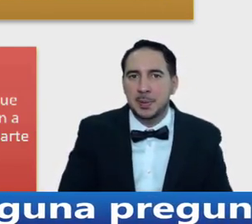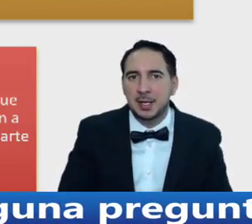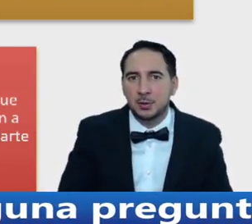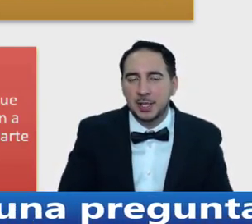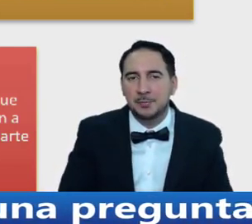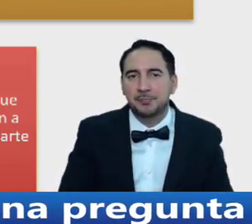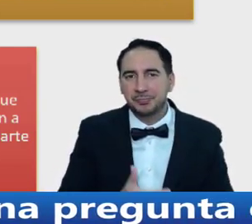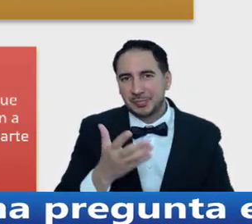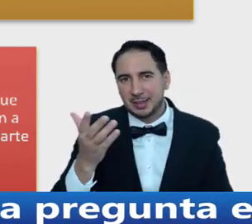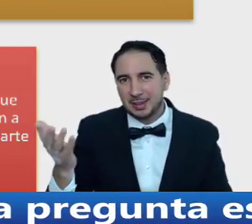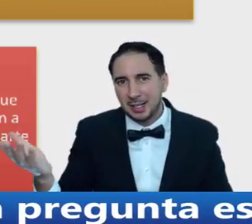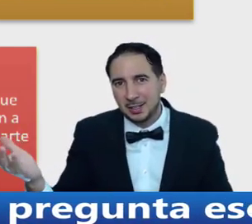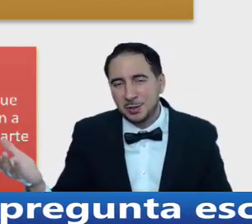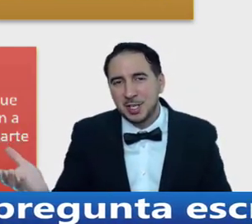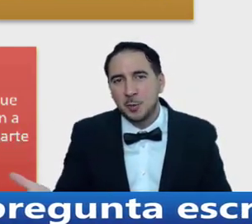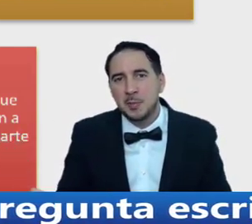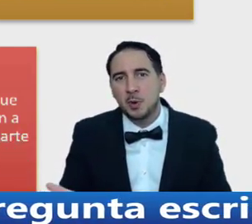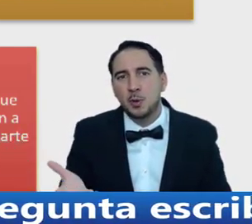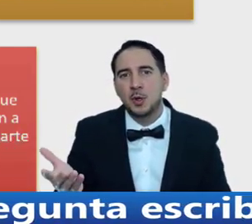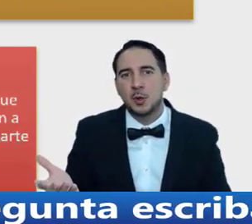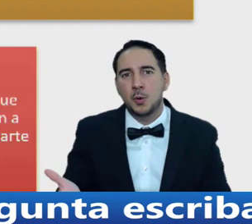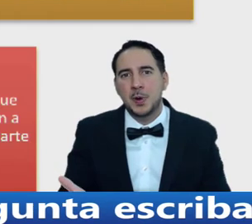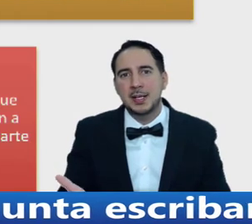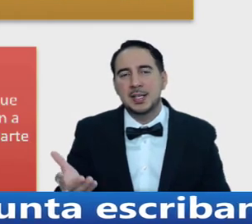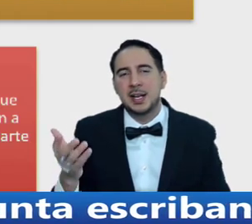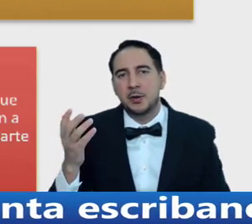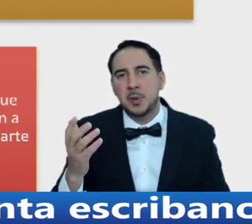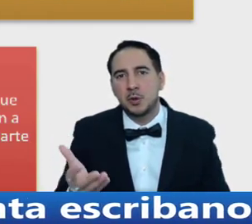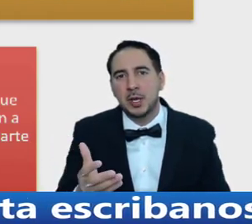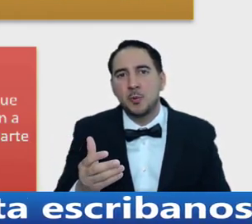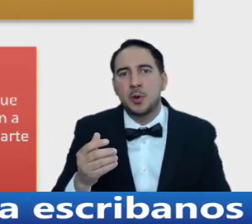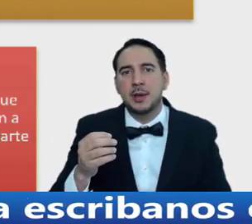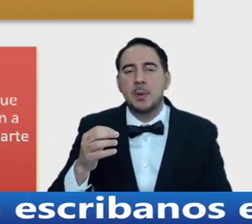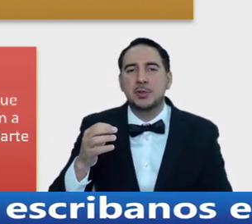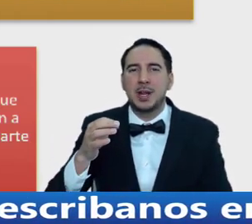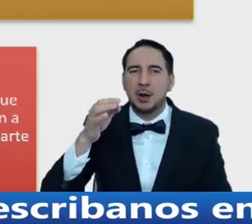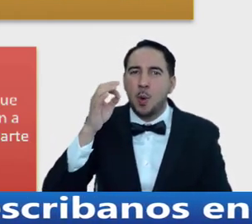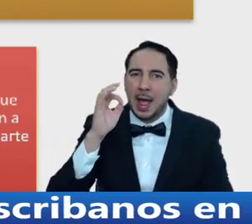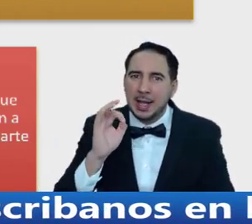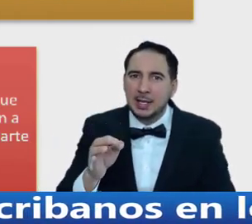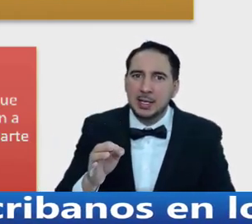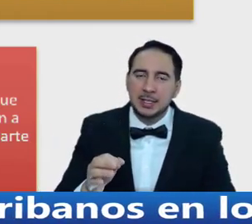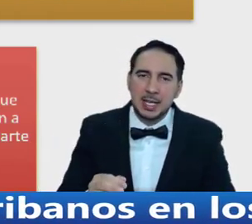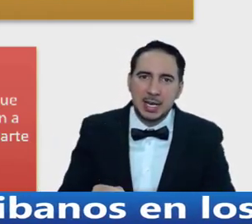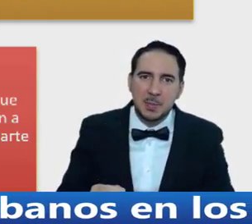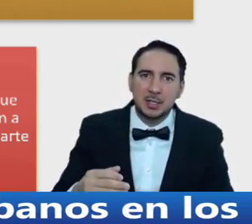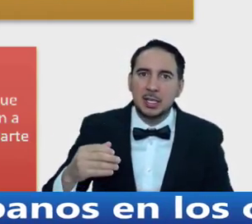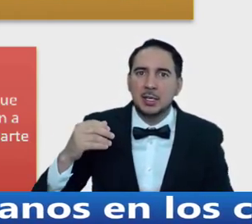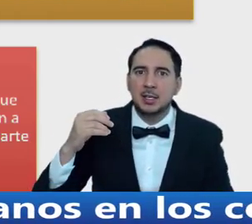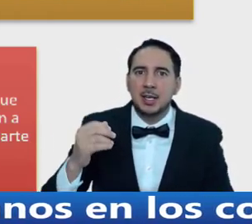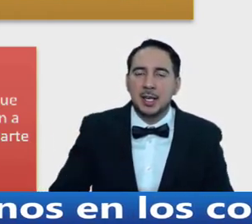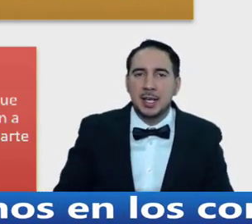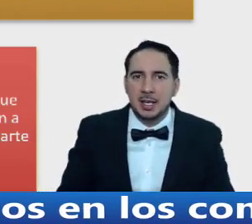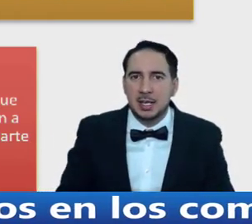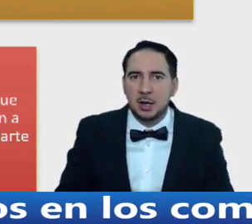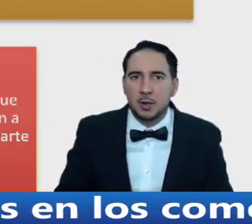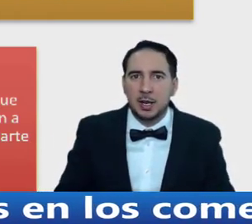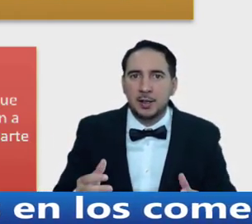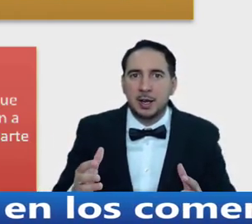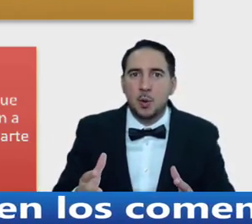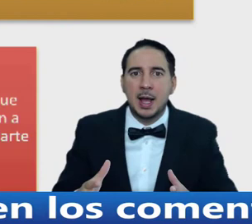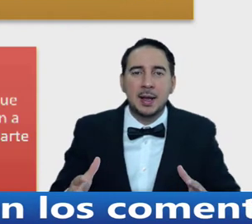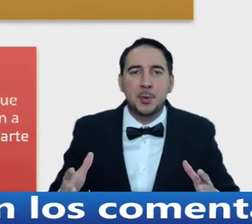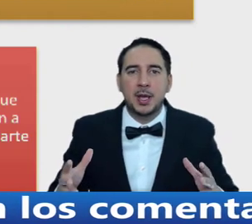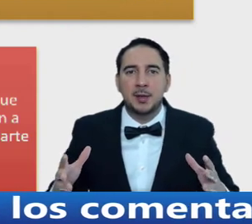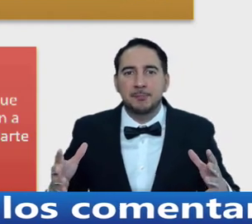hermano va a estar picando, ¿verdad? Entonces, lo mismo con real estate. Le recomiendo que busque una persona que lo haga diariamente. Que